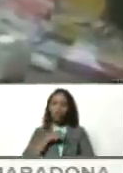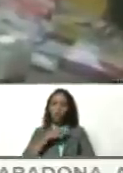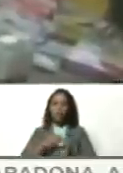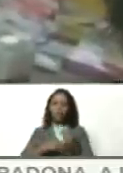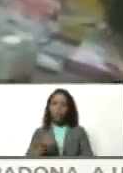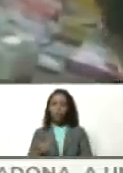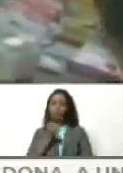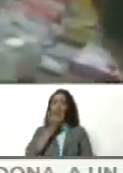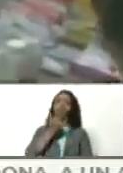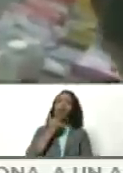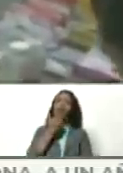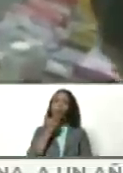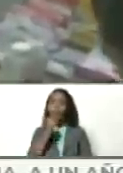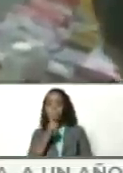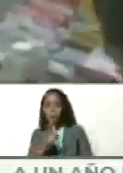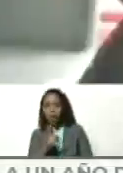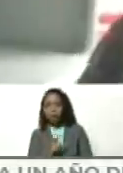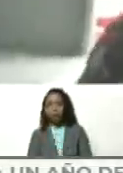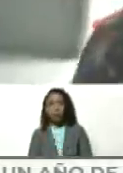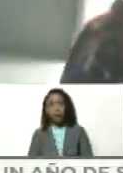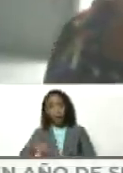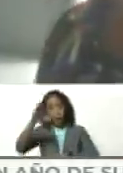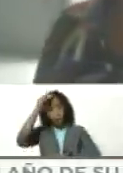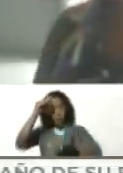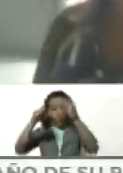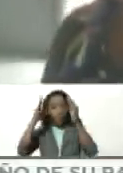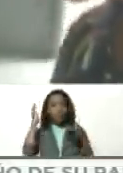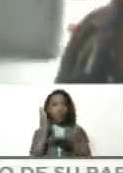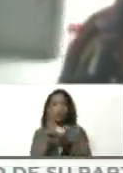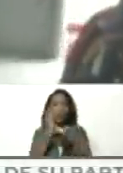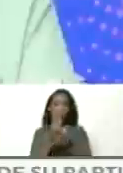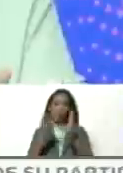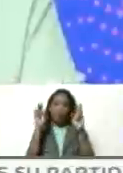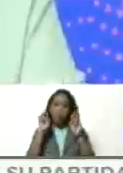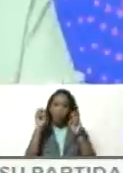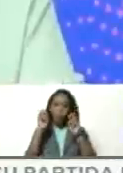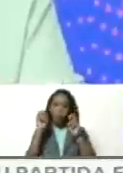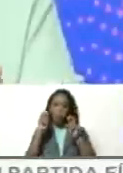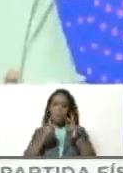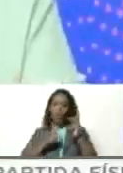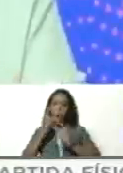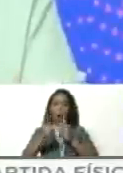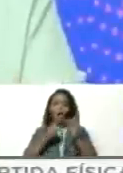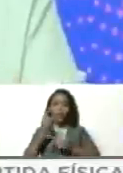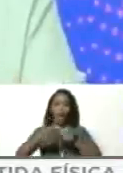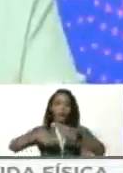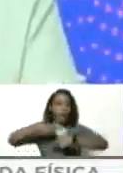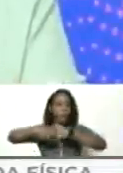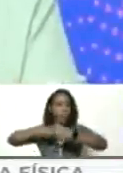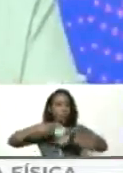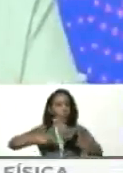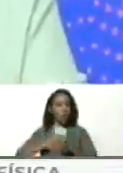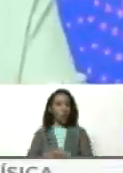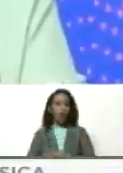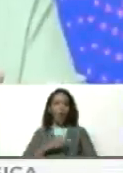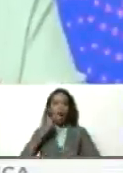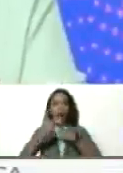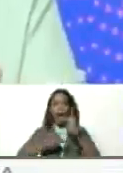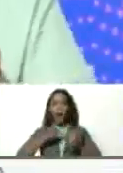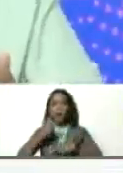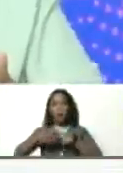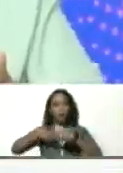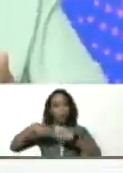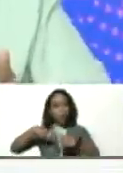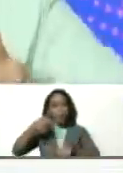cometido errores o ha salido mal. Y aprender a hacer siempre lo nuevo. La política revolucionaria, la revolución